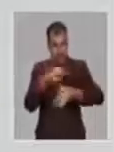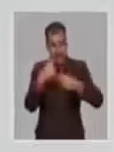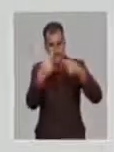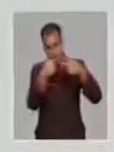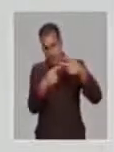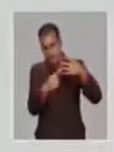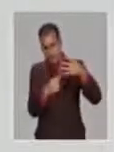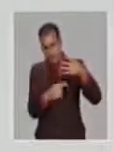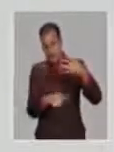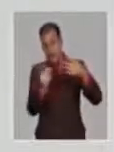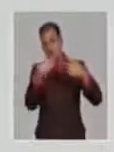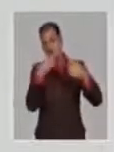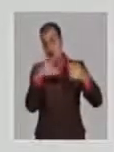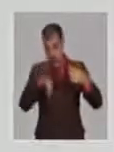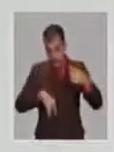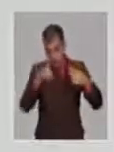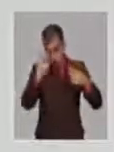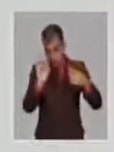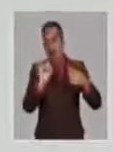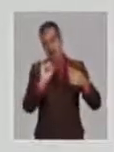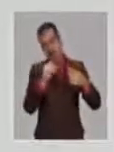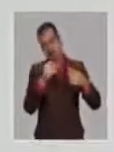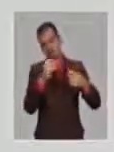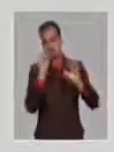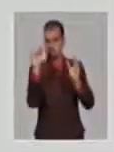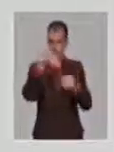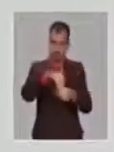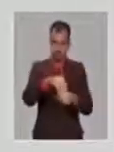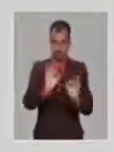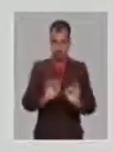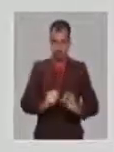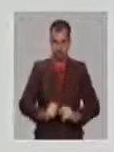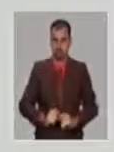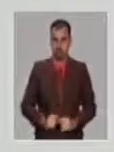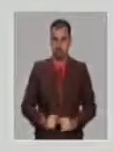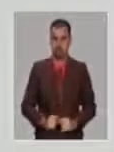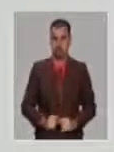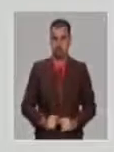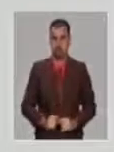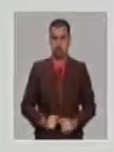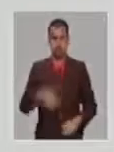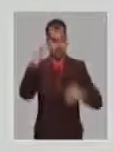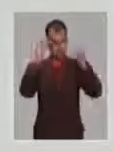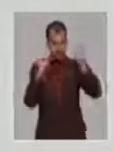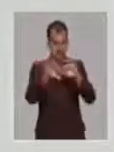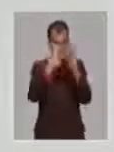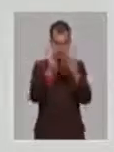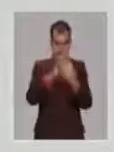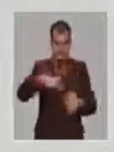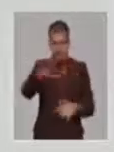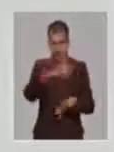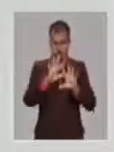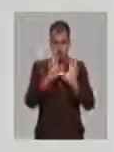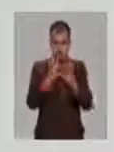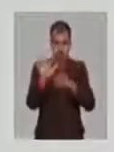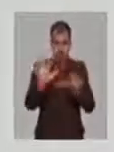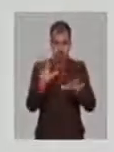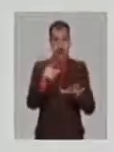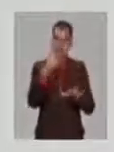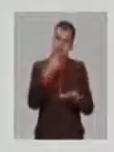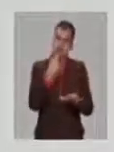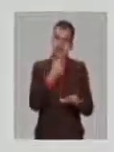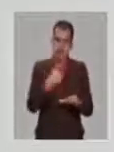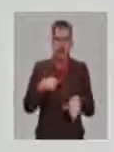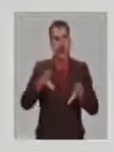consentir voluntariamente a participar en el estudio. Y eso incluye que una vez analizado con su familia y discutido, bueno, pueda decir, sí